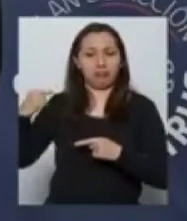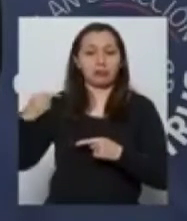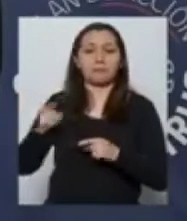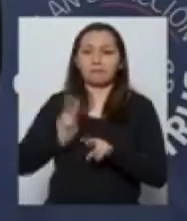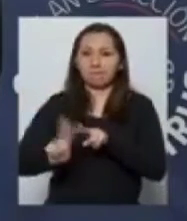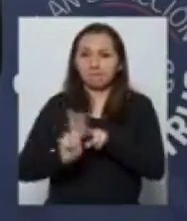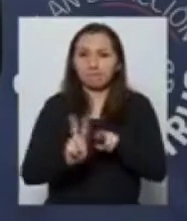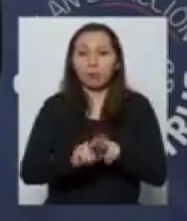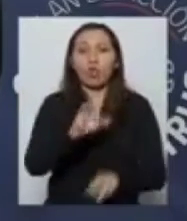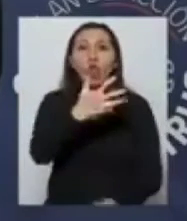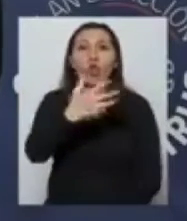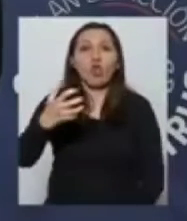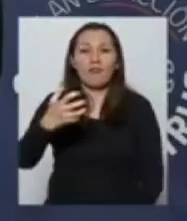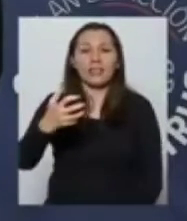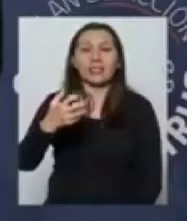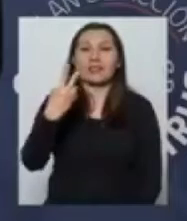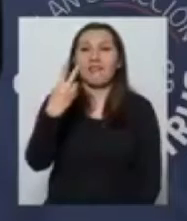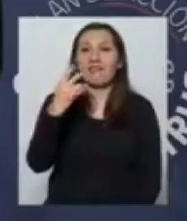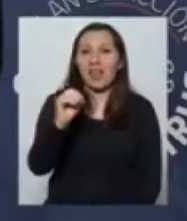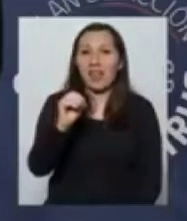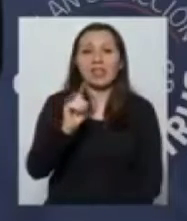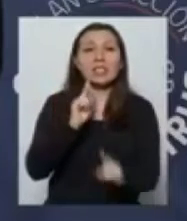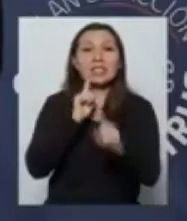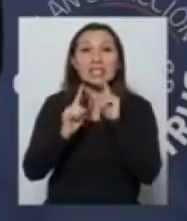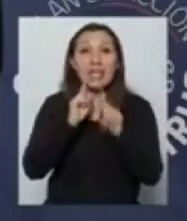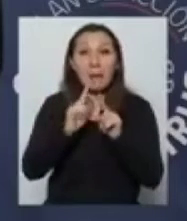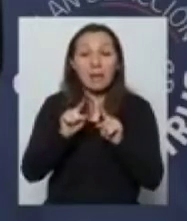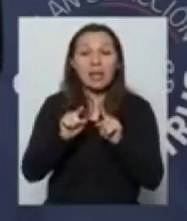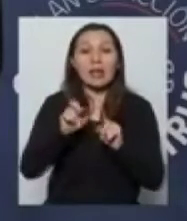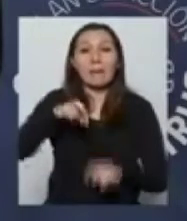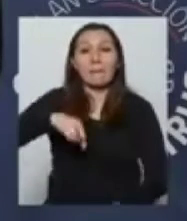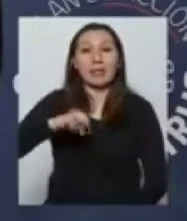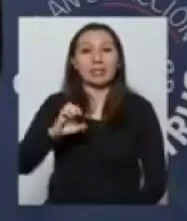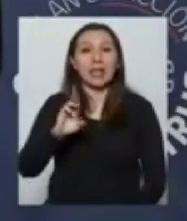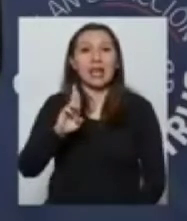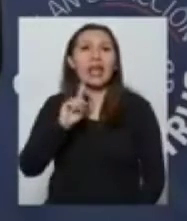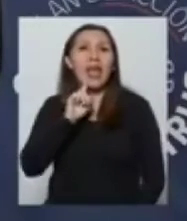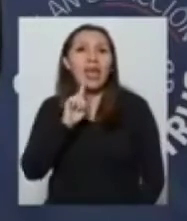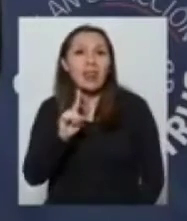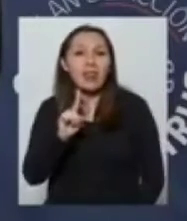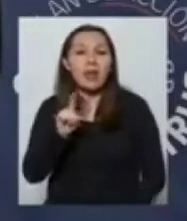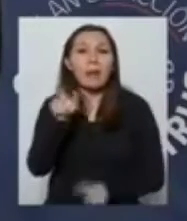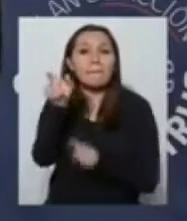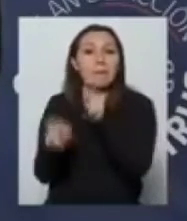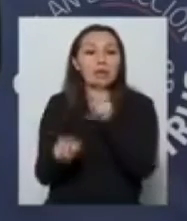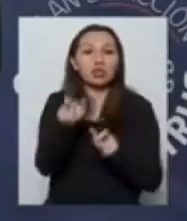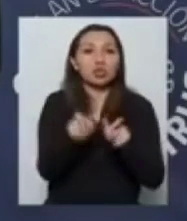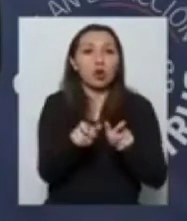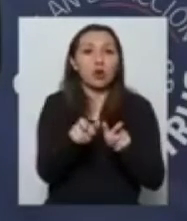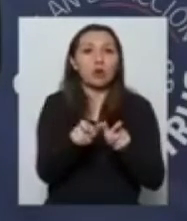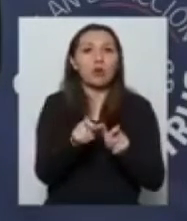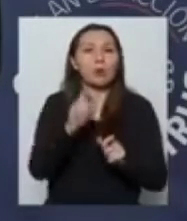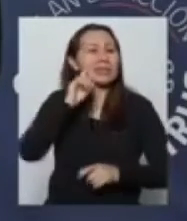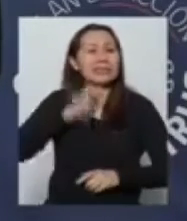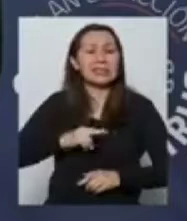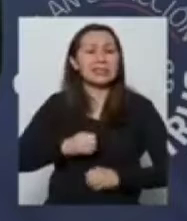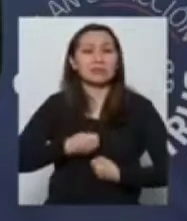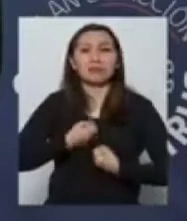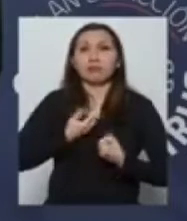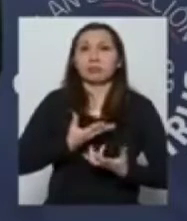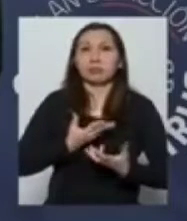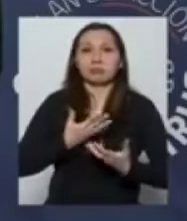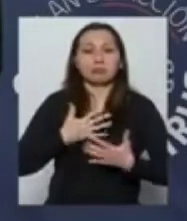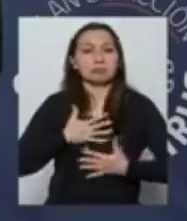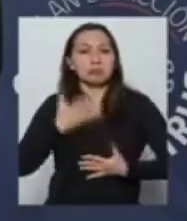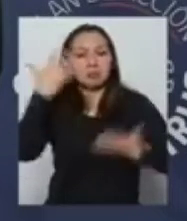se han hecho 920 exámenes de PCR en personas